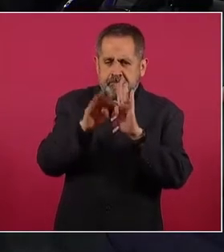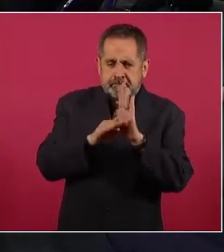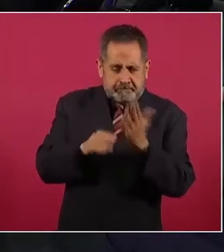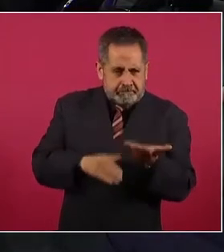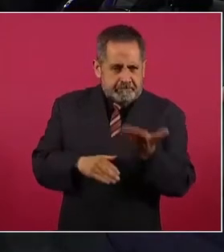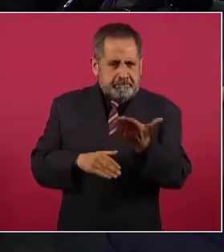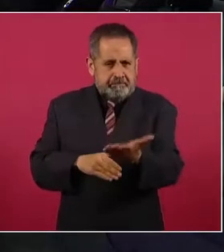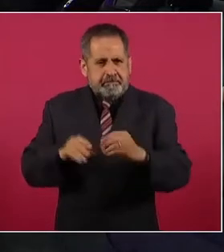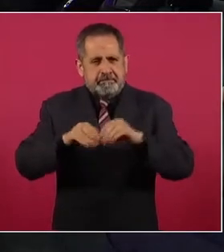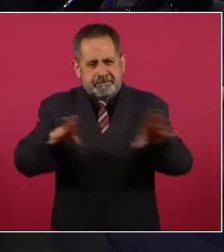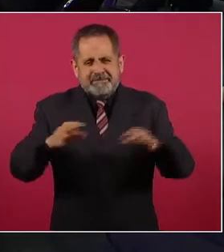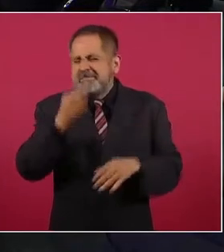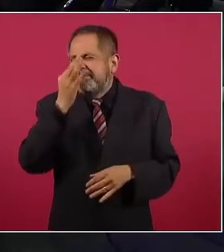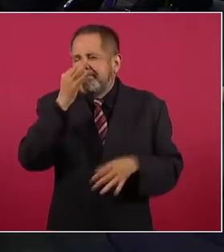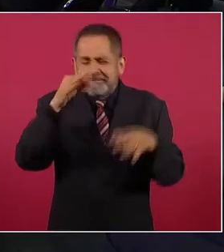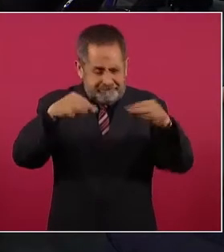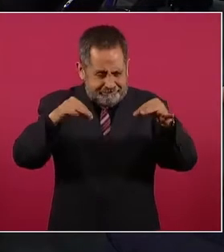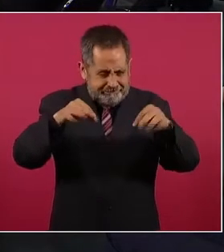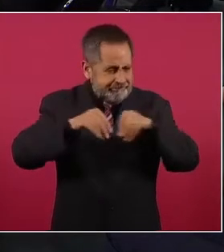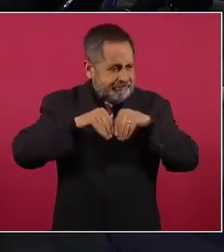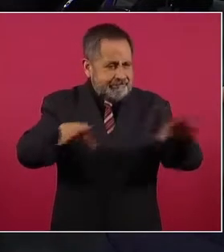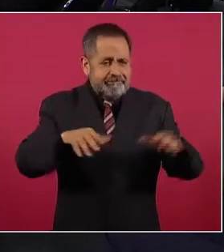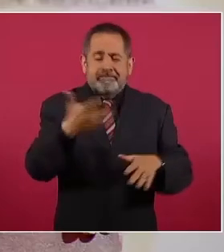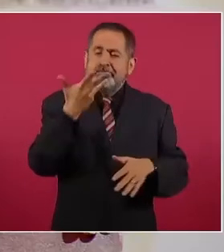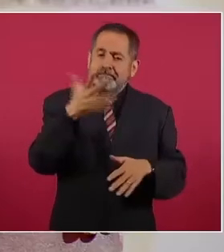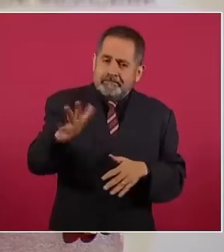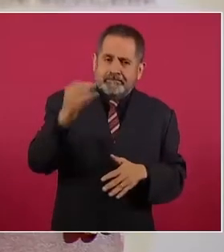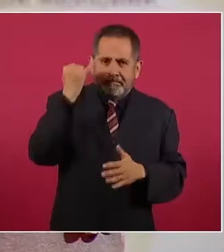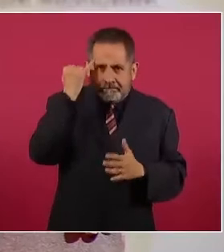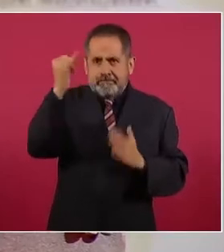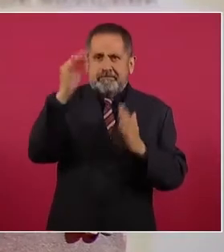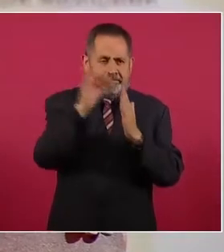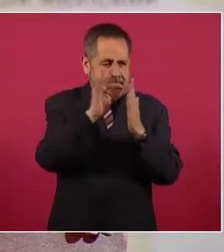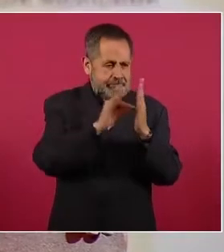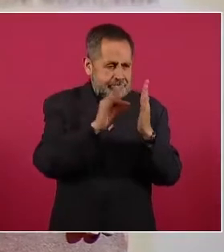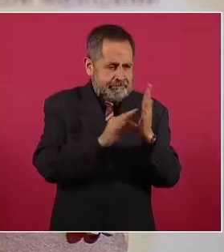Un volante con 10 propuestas